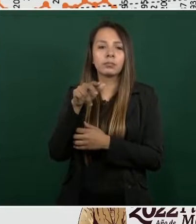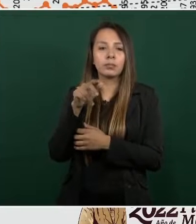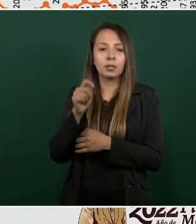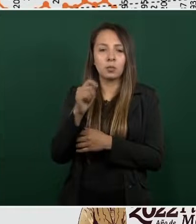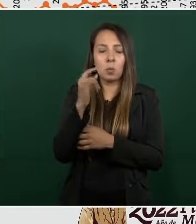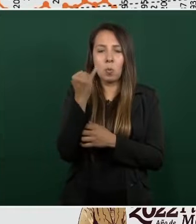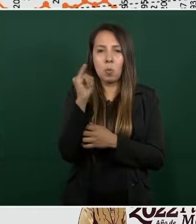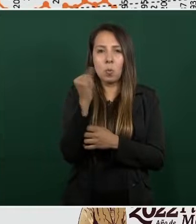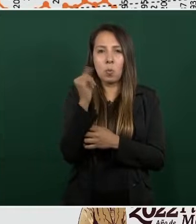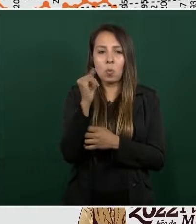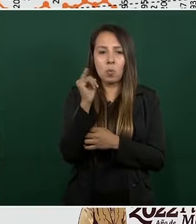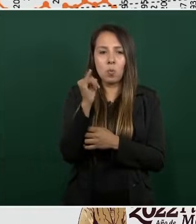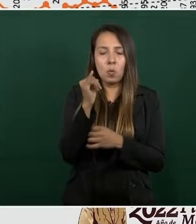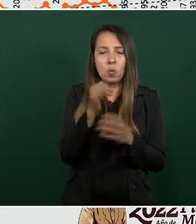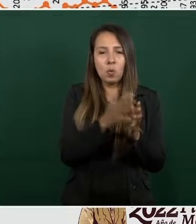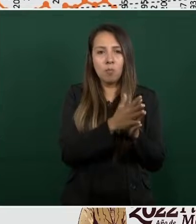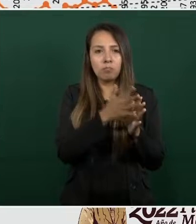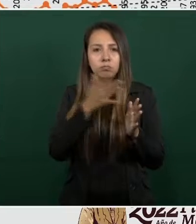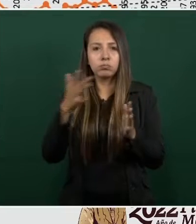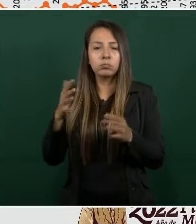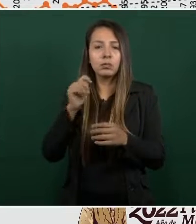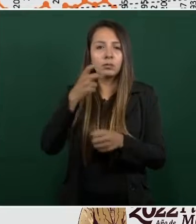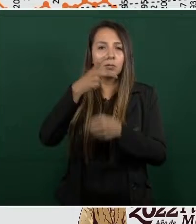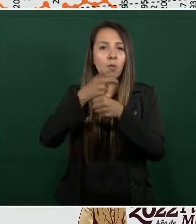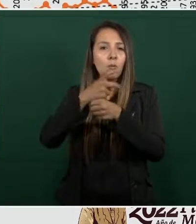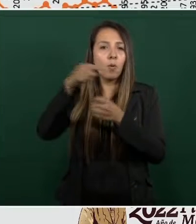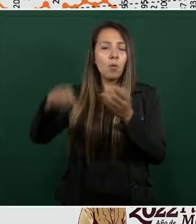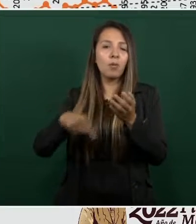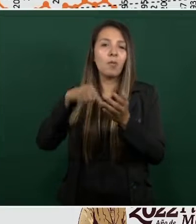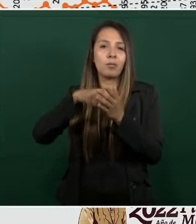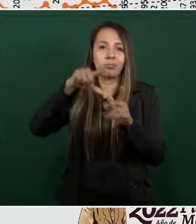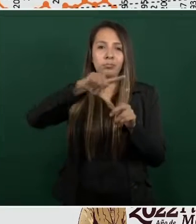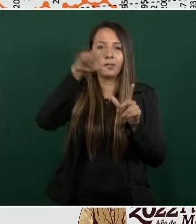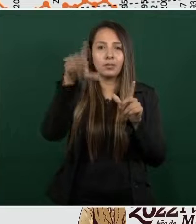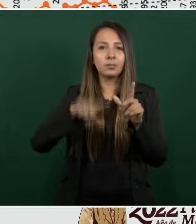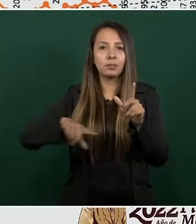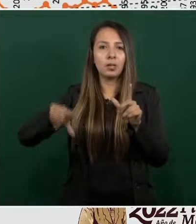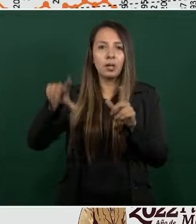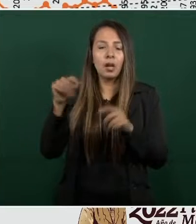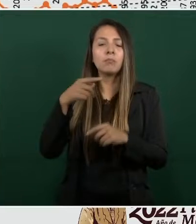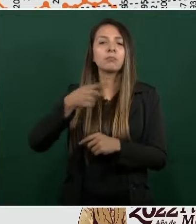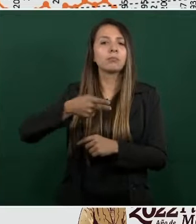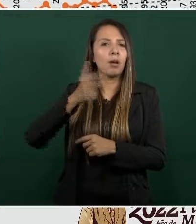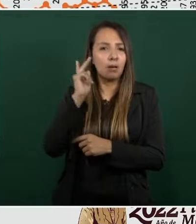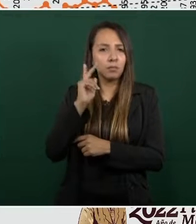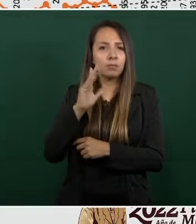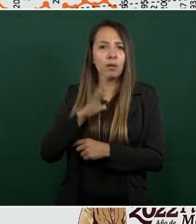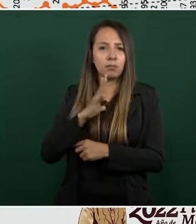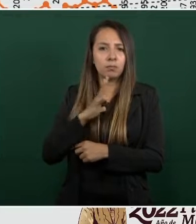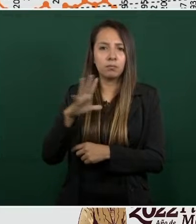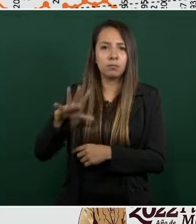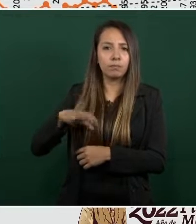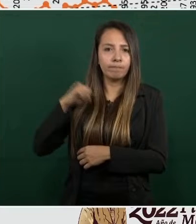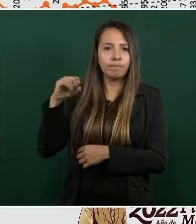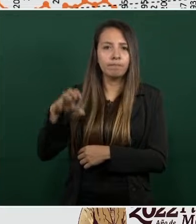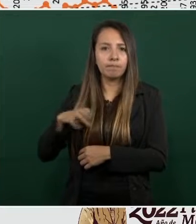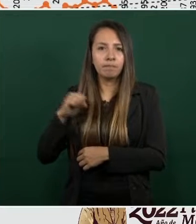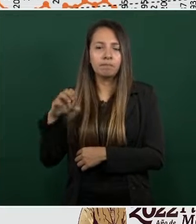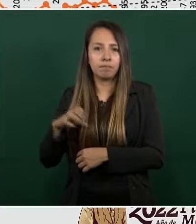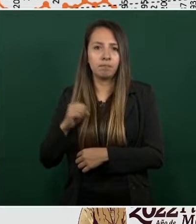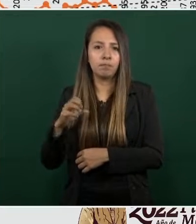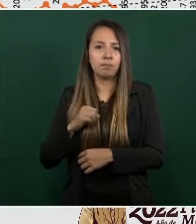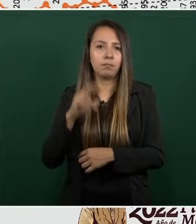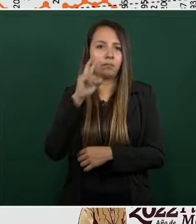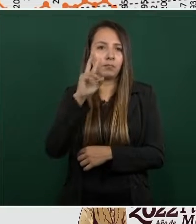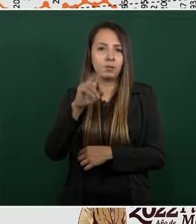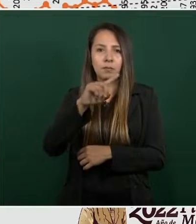junio, tiene el segundo lugar a nivel nacional, pero también aquí los esfuerzos se ven